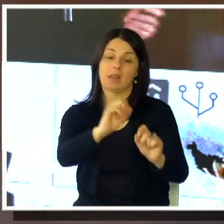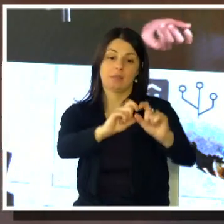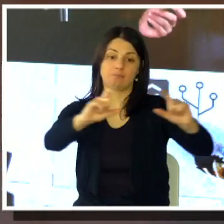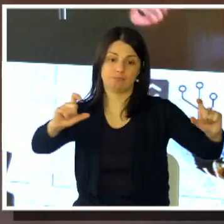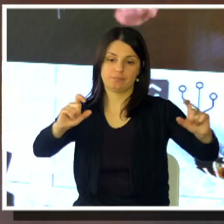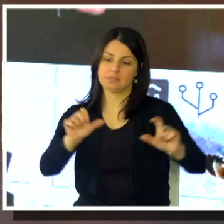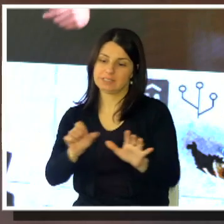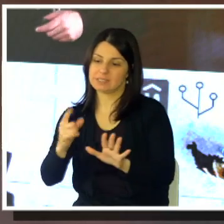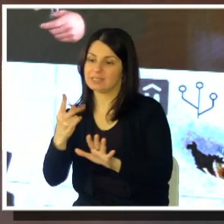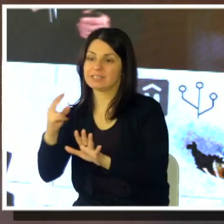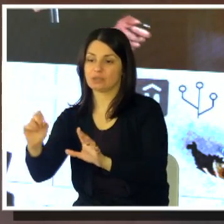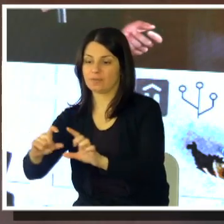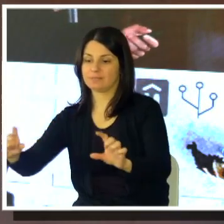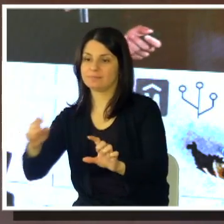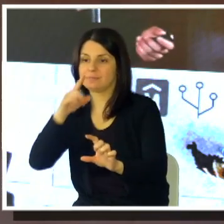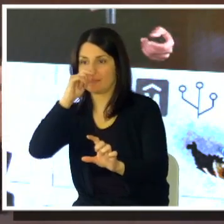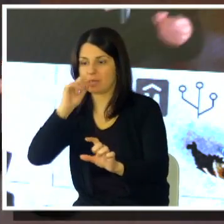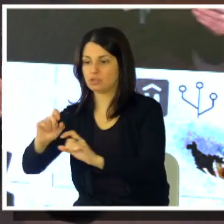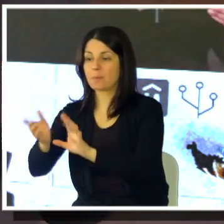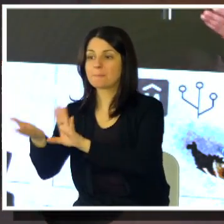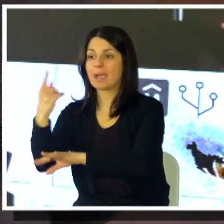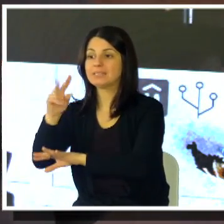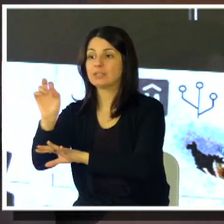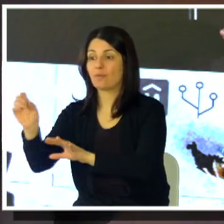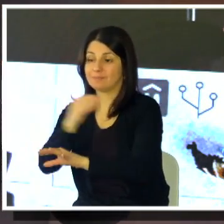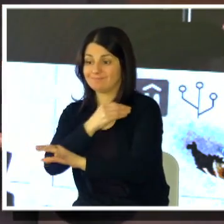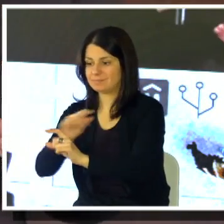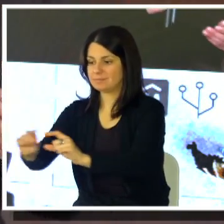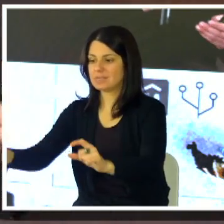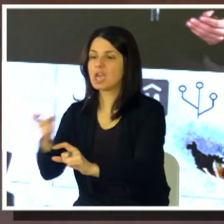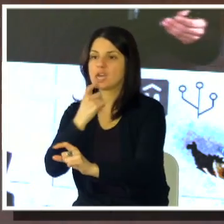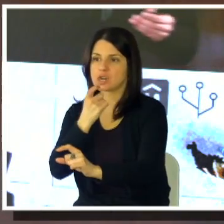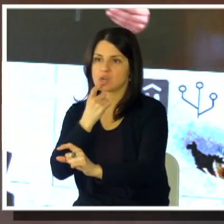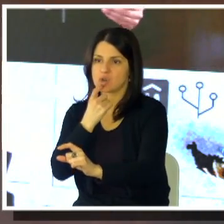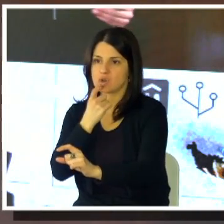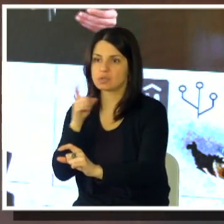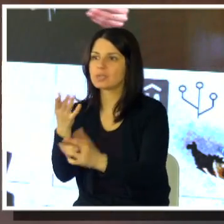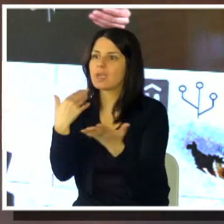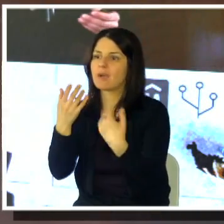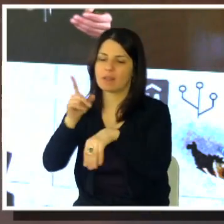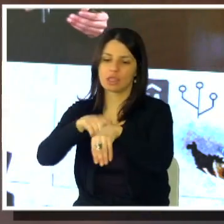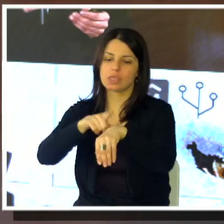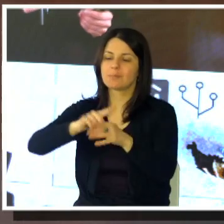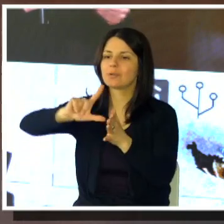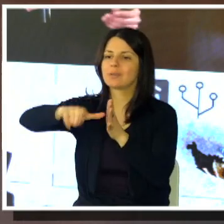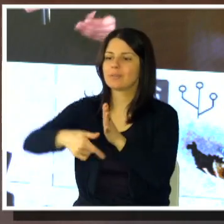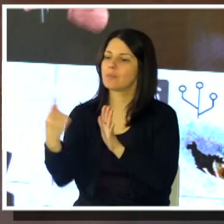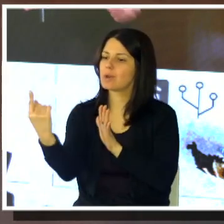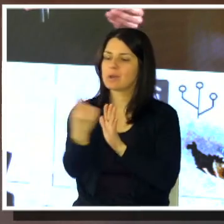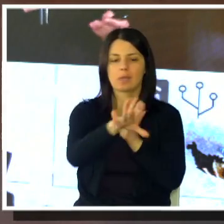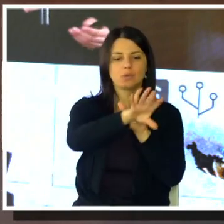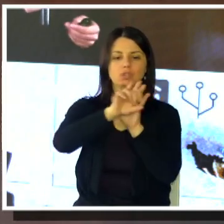en amarillo, más de 120 en rojo. Estos son los rangos del tiempo que demoran estos